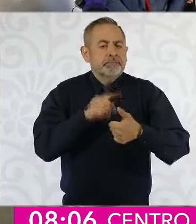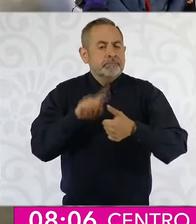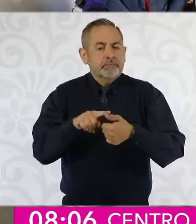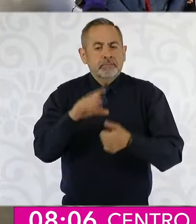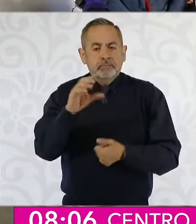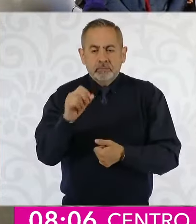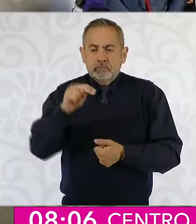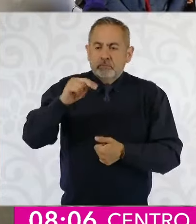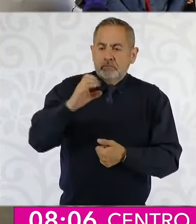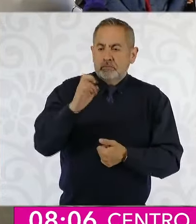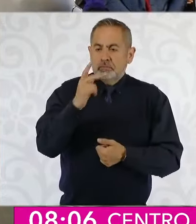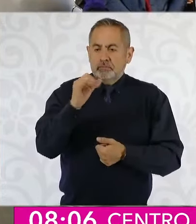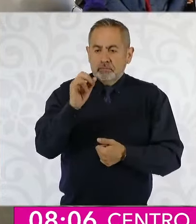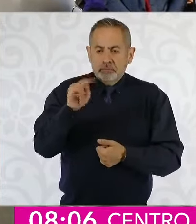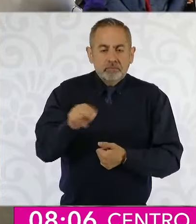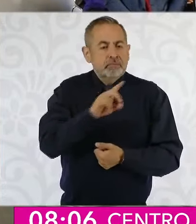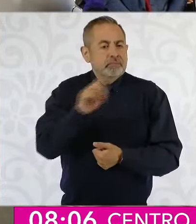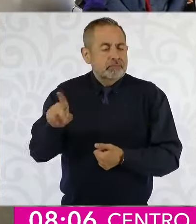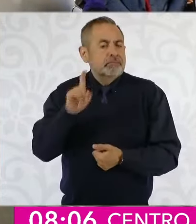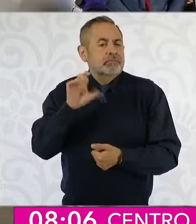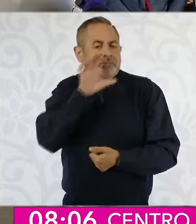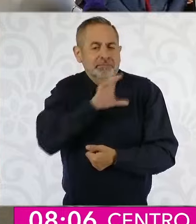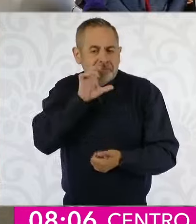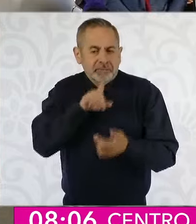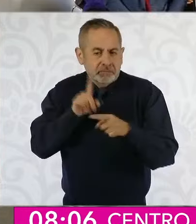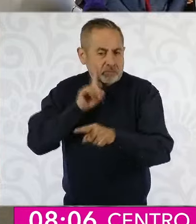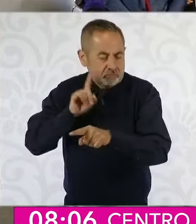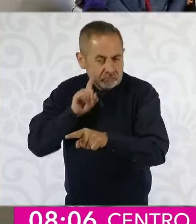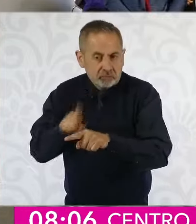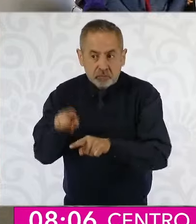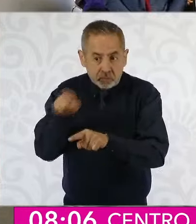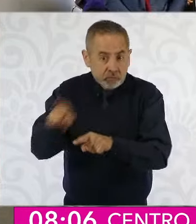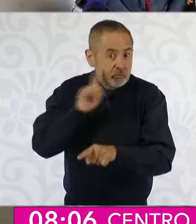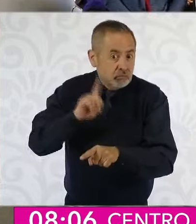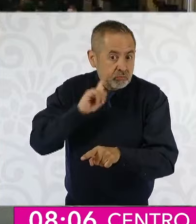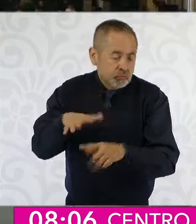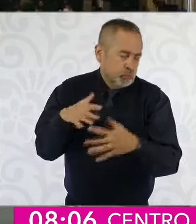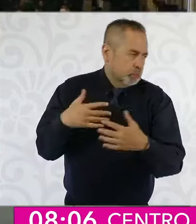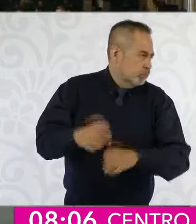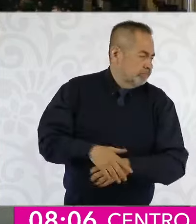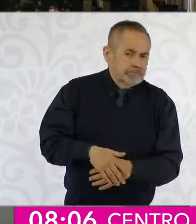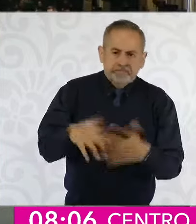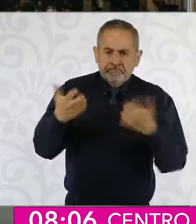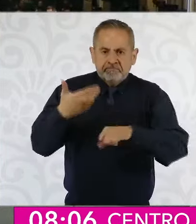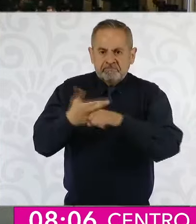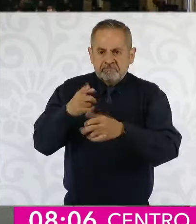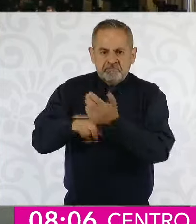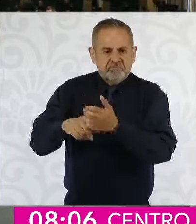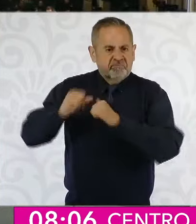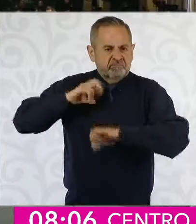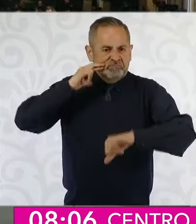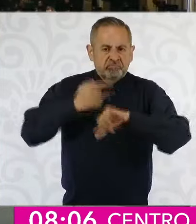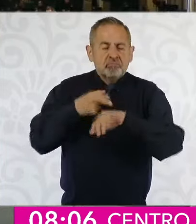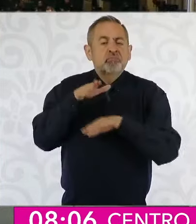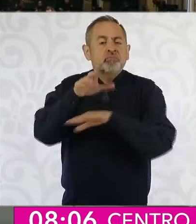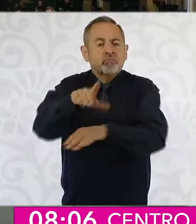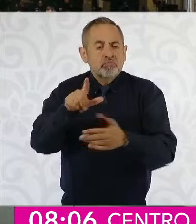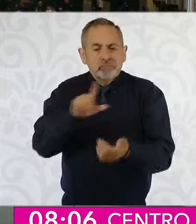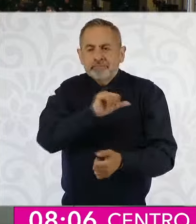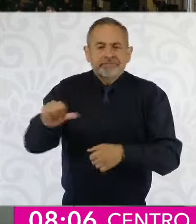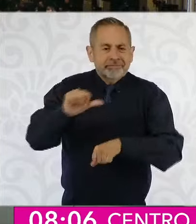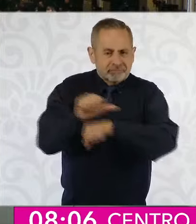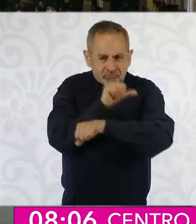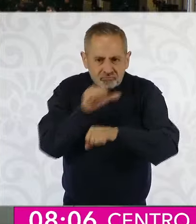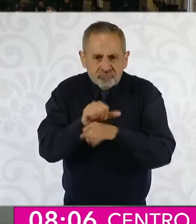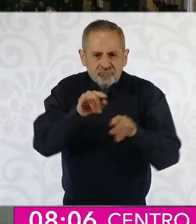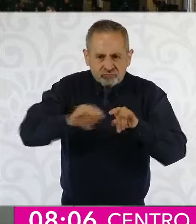Concepción Miranda de Aguascalientes. Concepción es una empresaria del sector de autopartes, automotriz